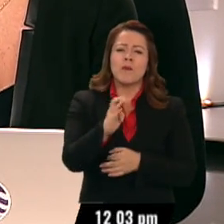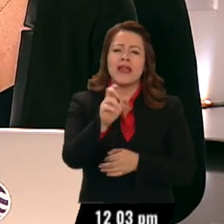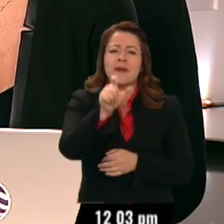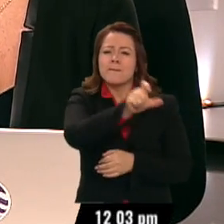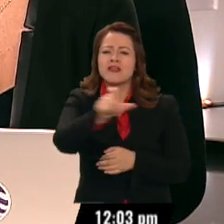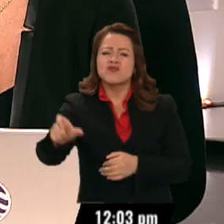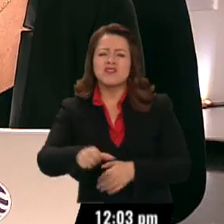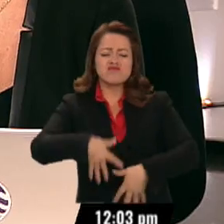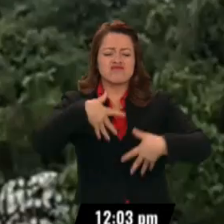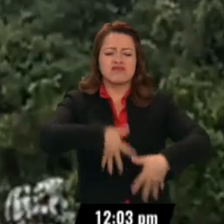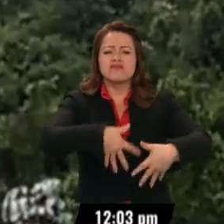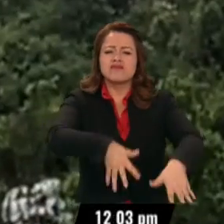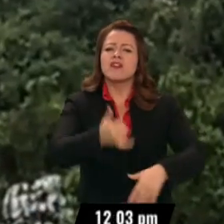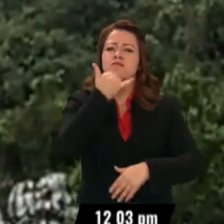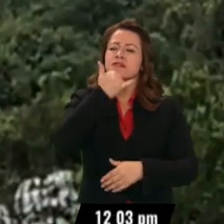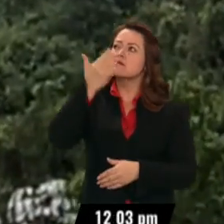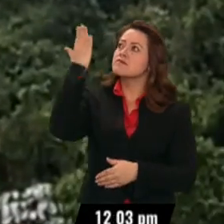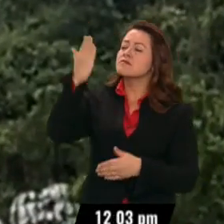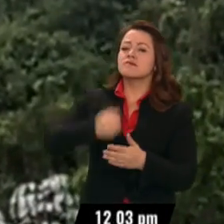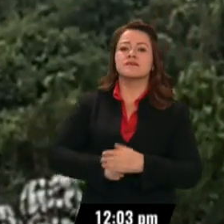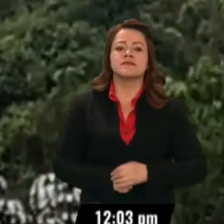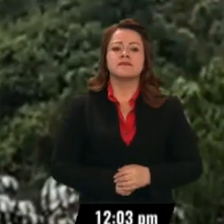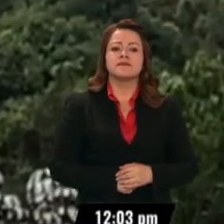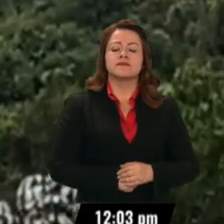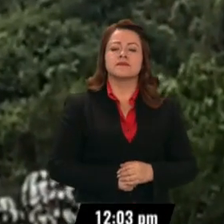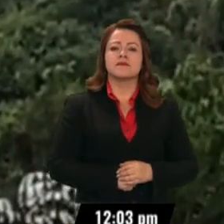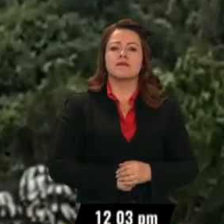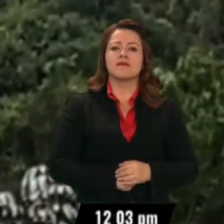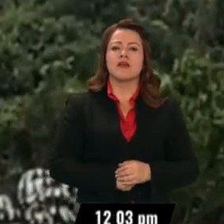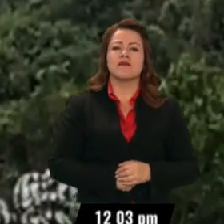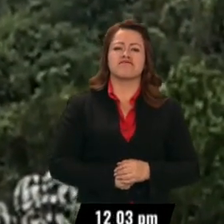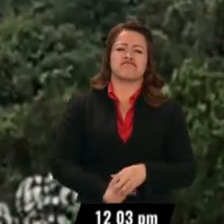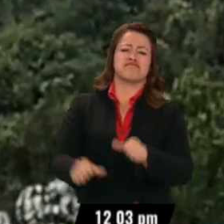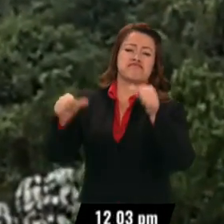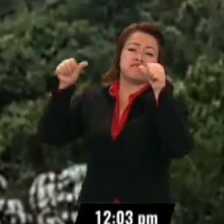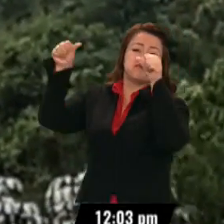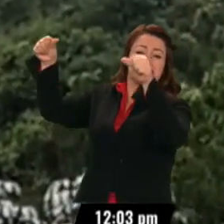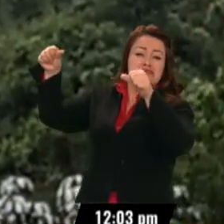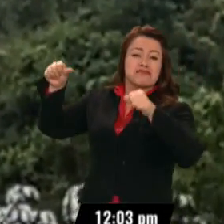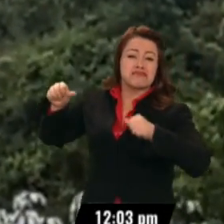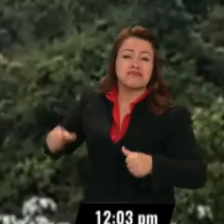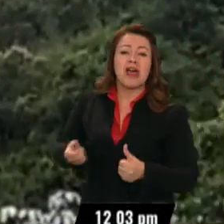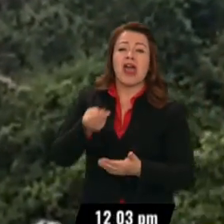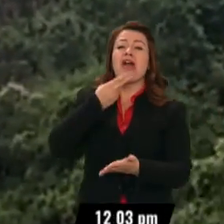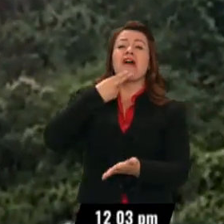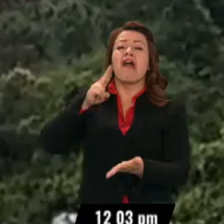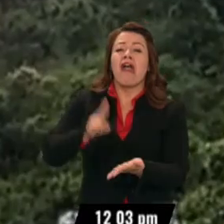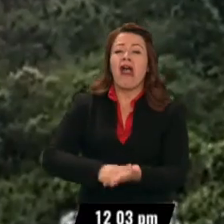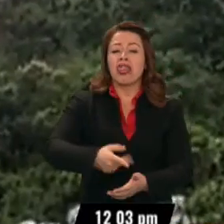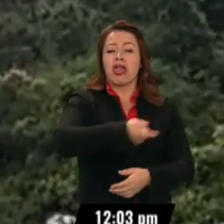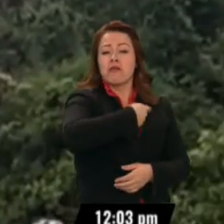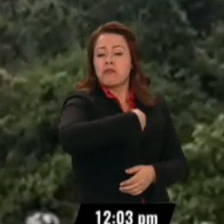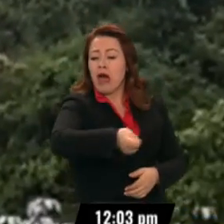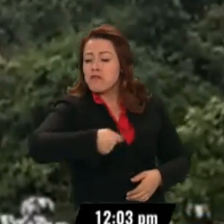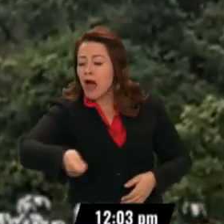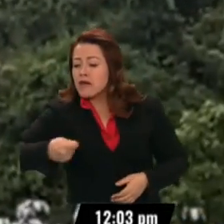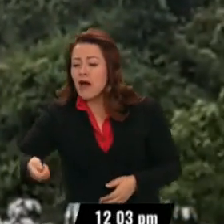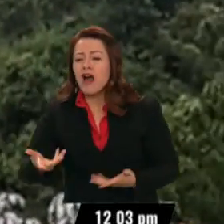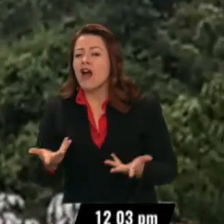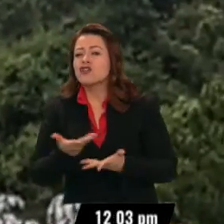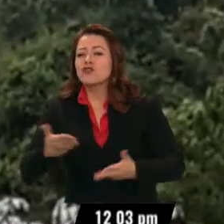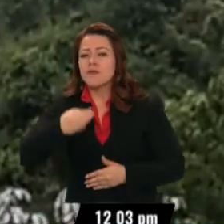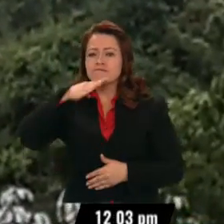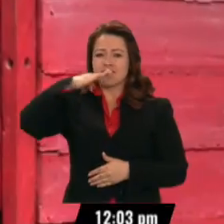el informe. Con mensajes como el de esta valla que fue instalada el día de ayer en la variante de Las Palmas en